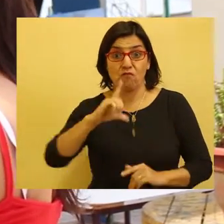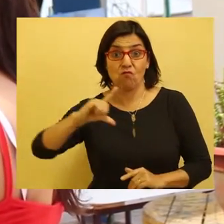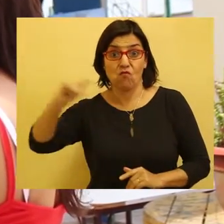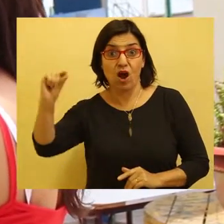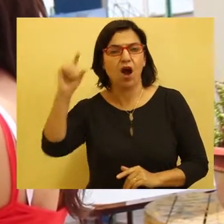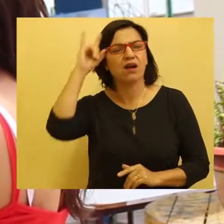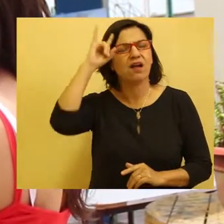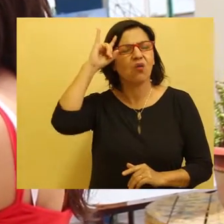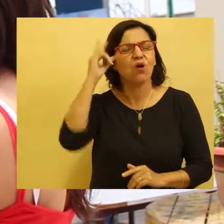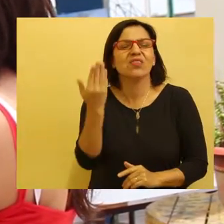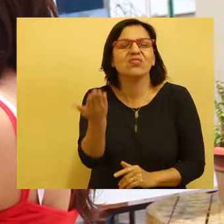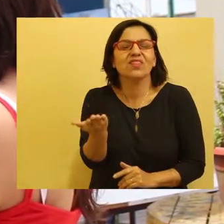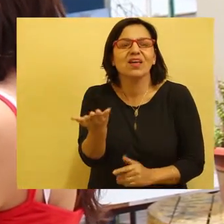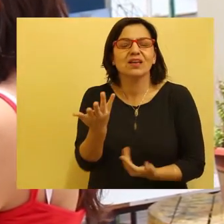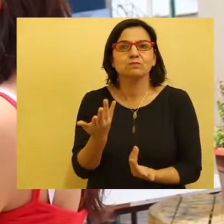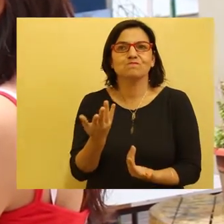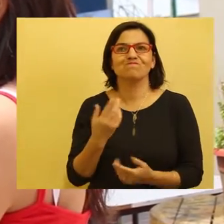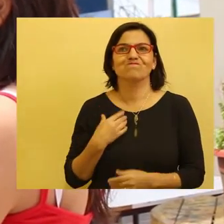recuerde?